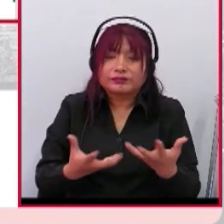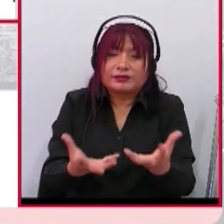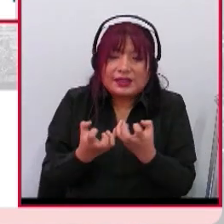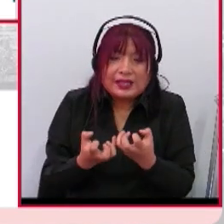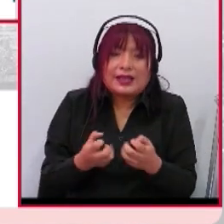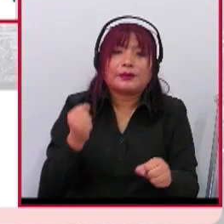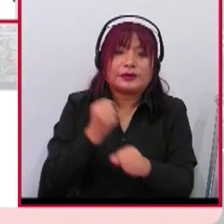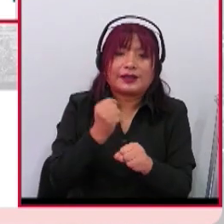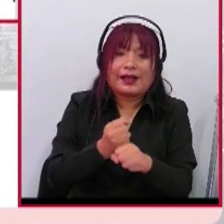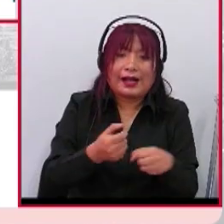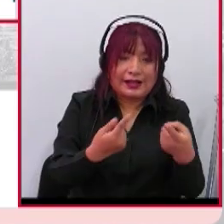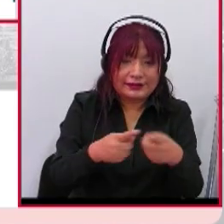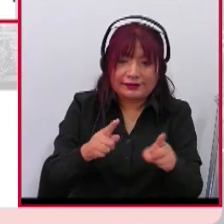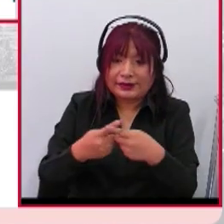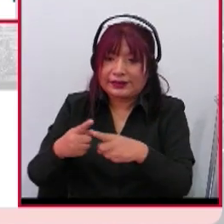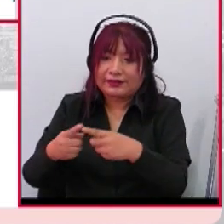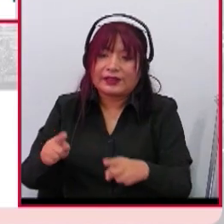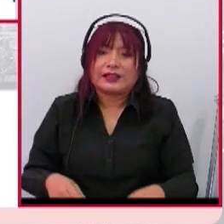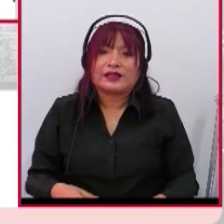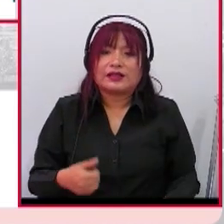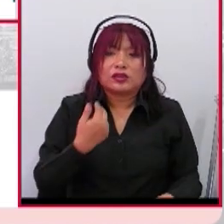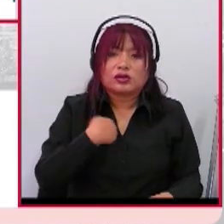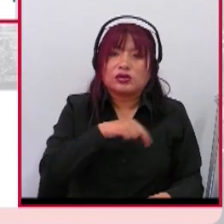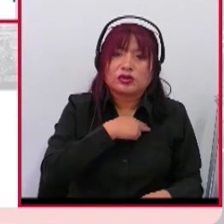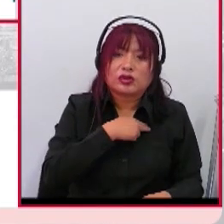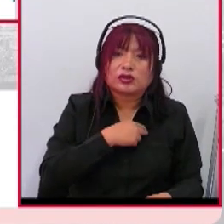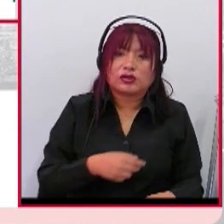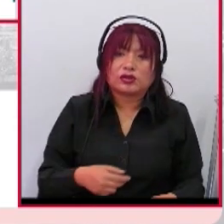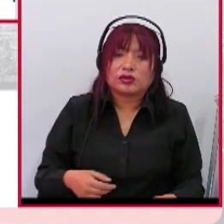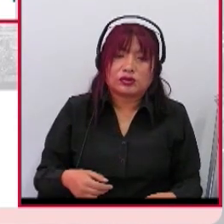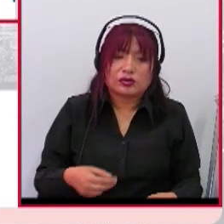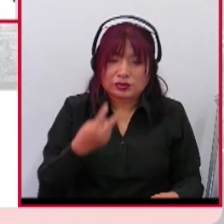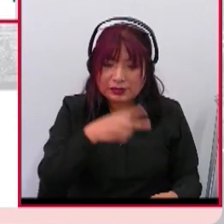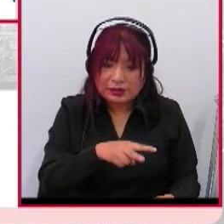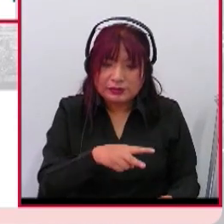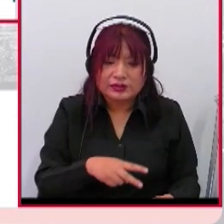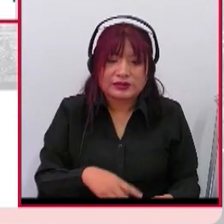90 ppm, tu grado comercial es 45, 46, y esto nadie te lo va a comprar.